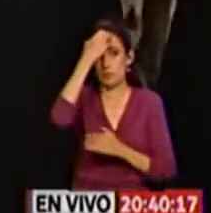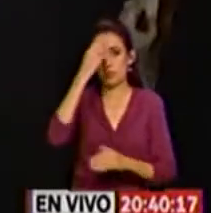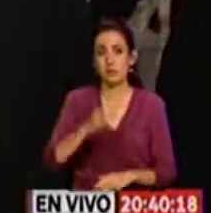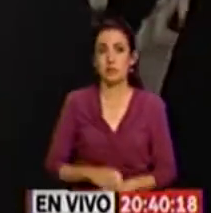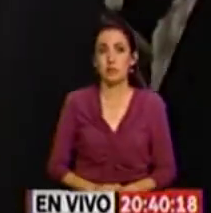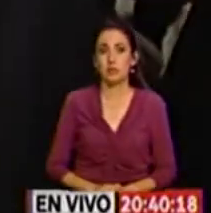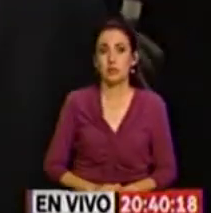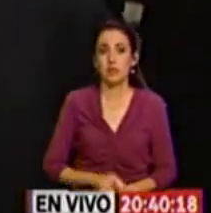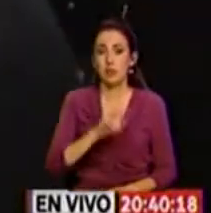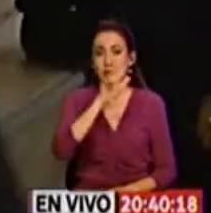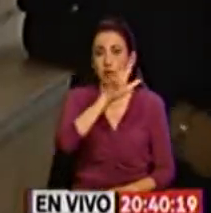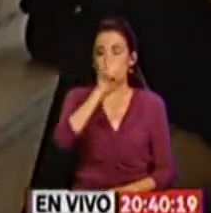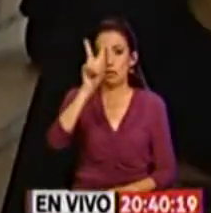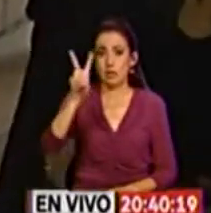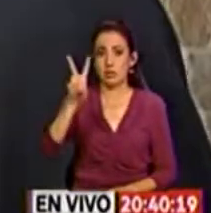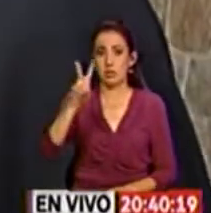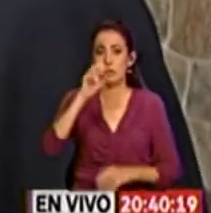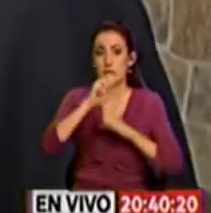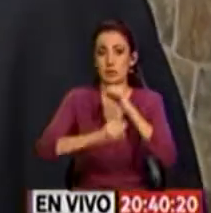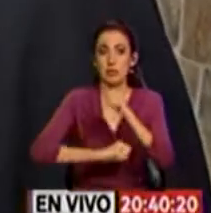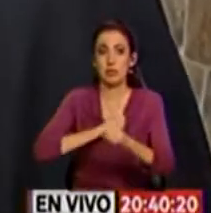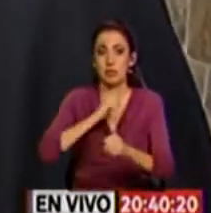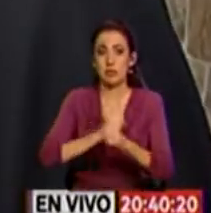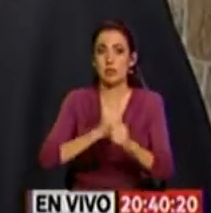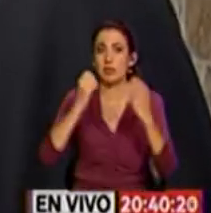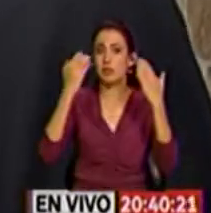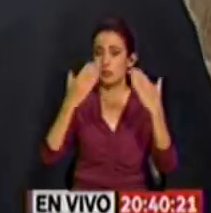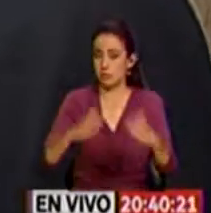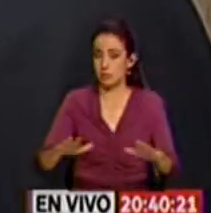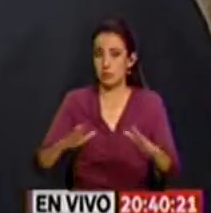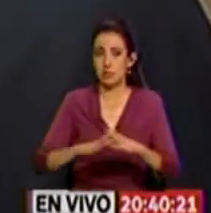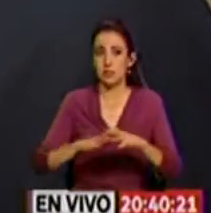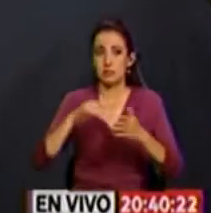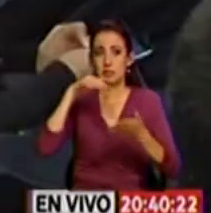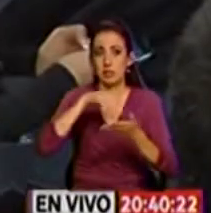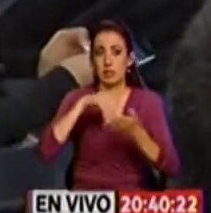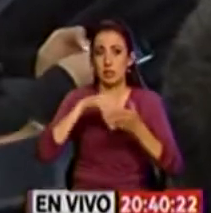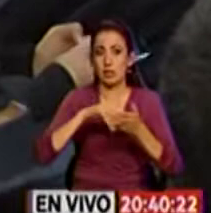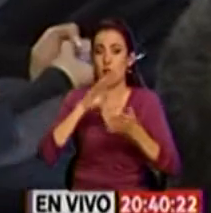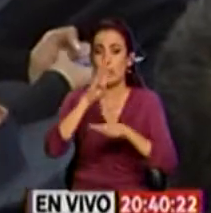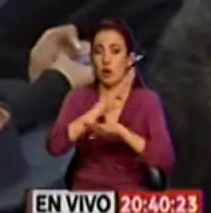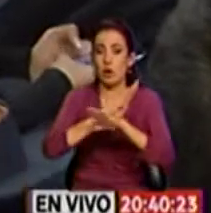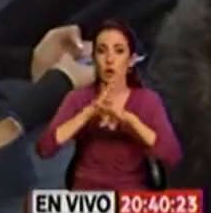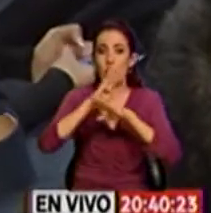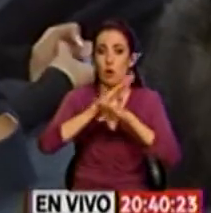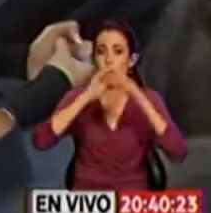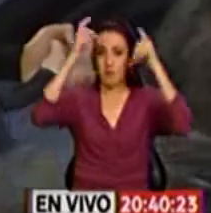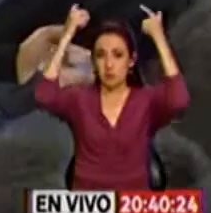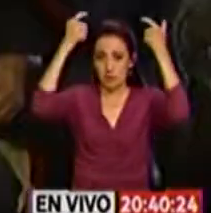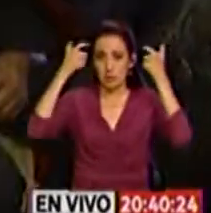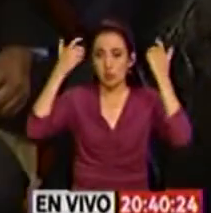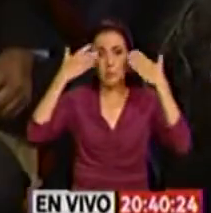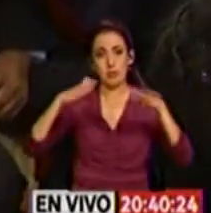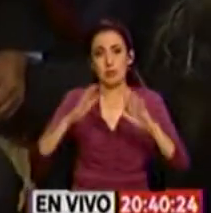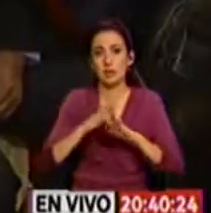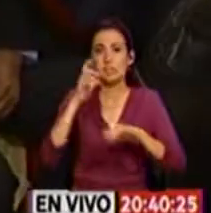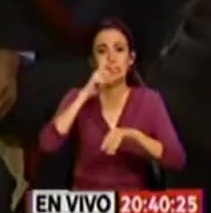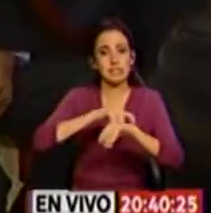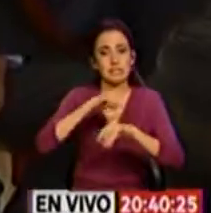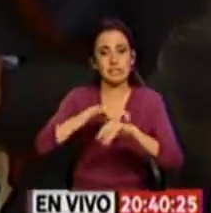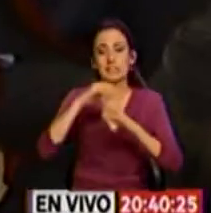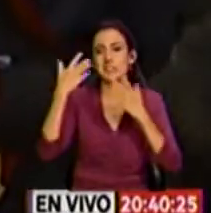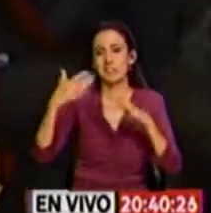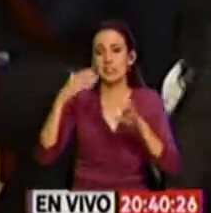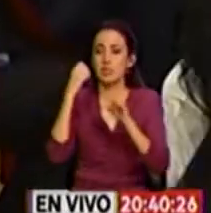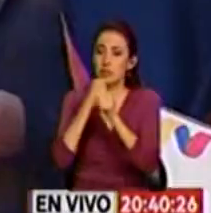A sus 32 años, Andrés Banda decidió finalizar sus estudios de bachillerato. Cuenta que fue difícil distribuir su tiempo entre el